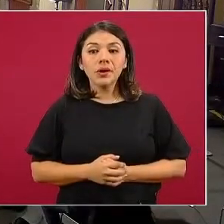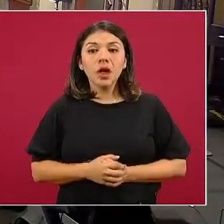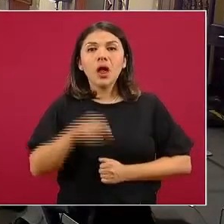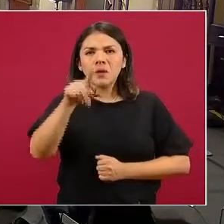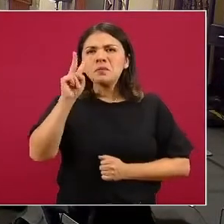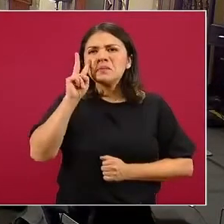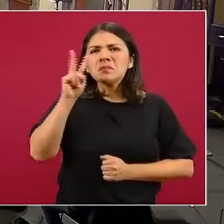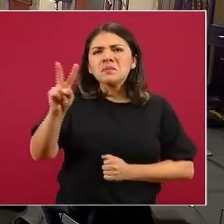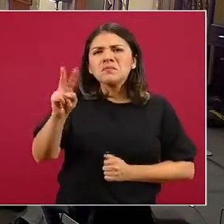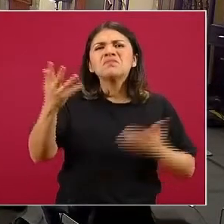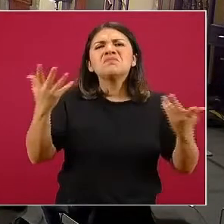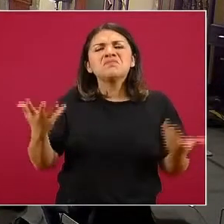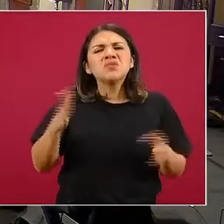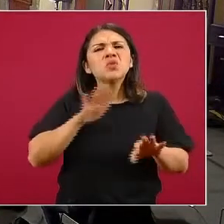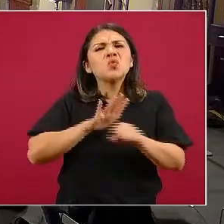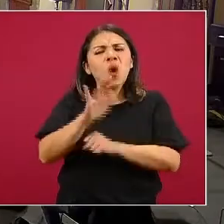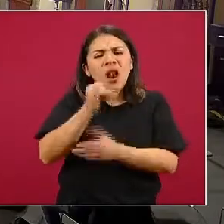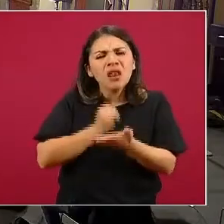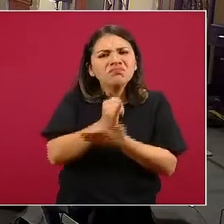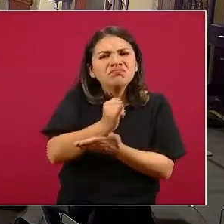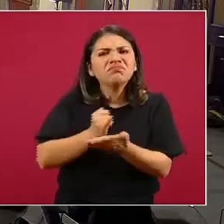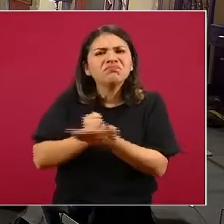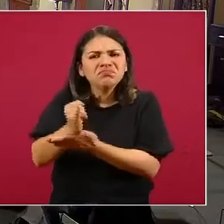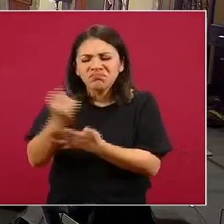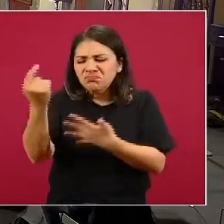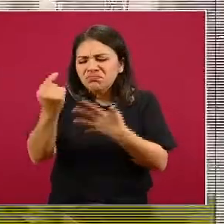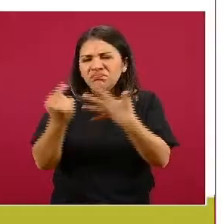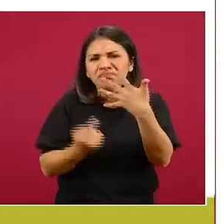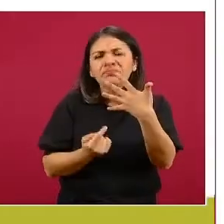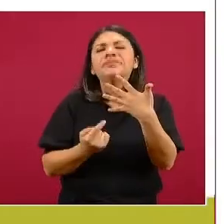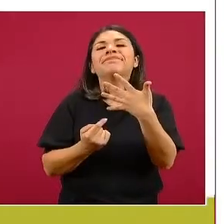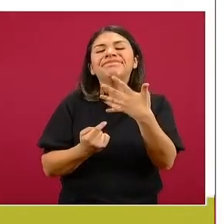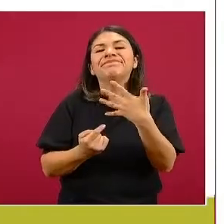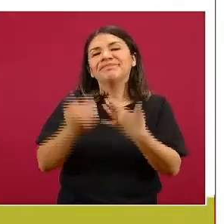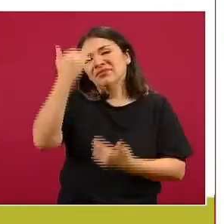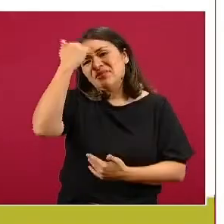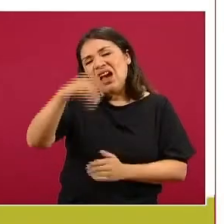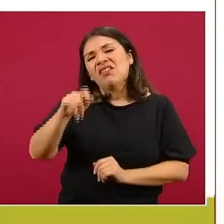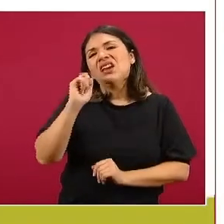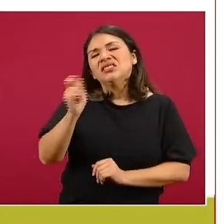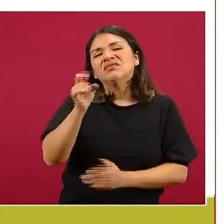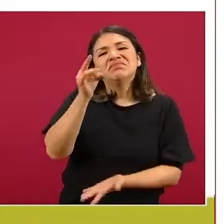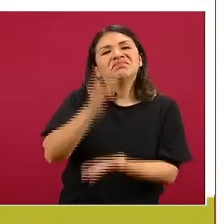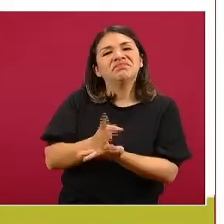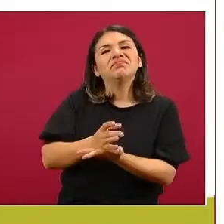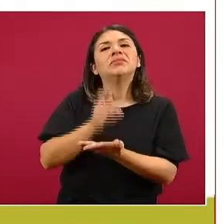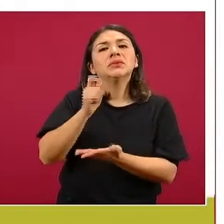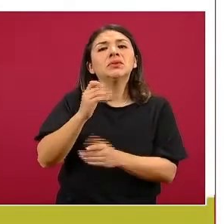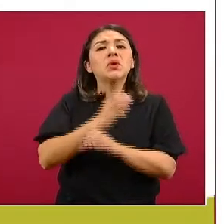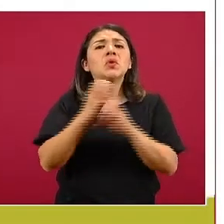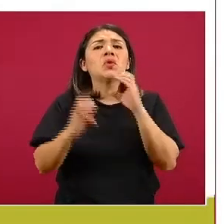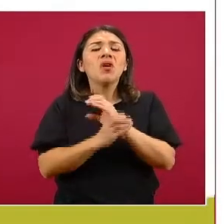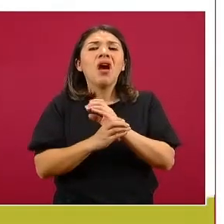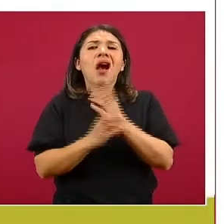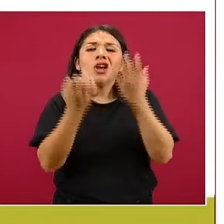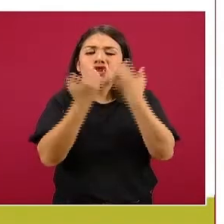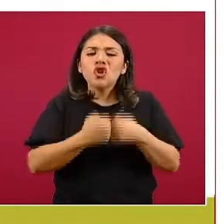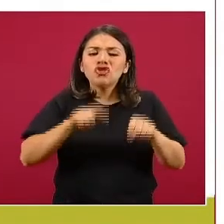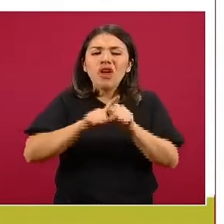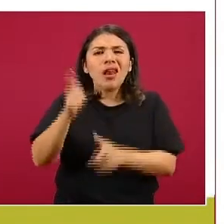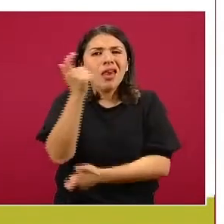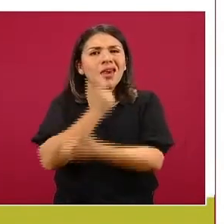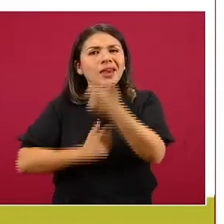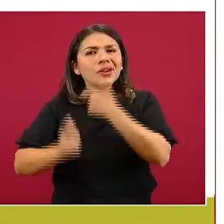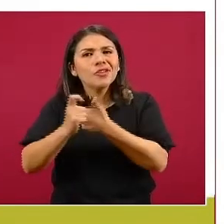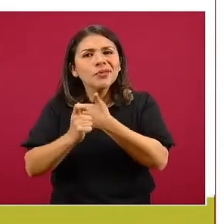Cuando vemos cuáles son estos determinantes biopsicosociales, pues sabemos que tienen que ver con situaciones socioeconómicas, que sí tienen que